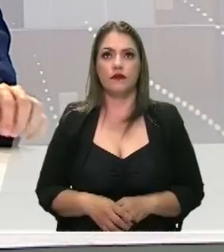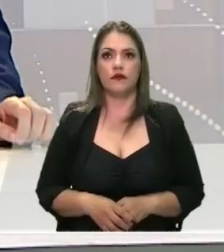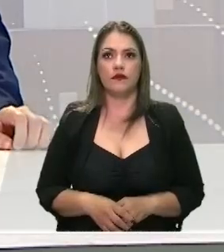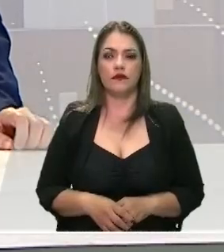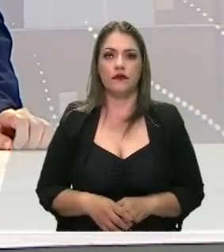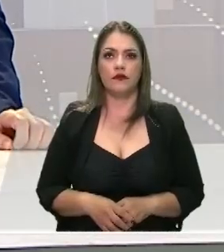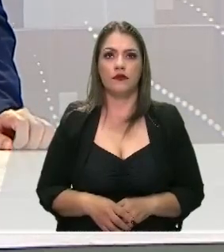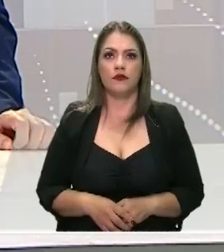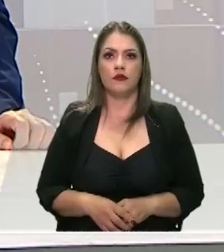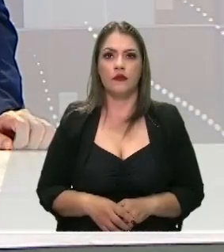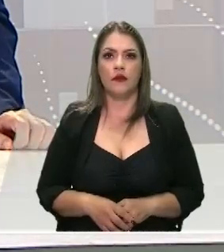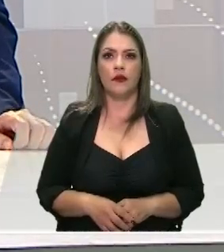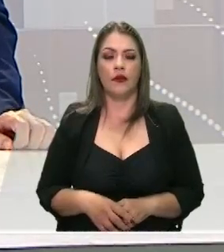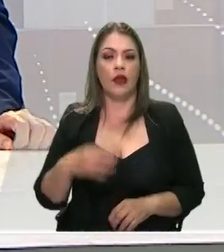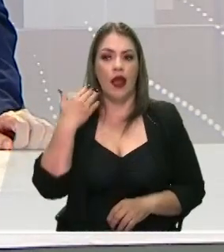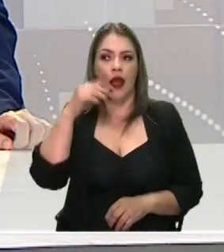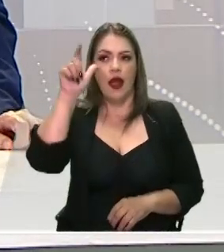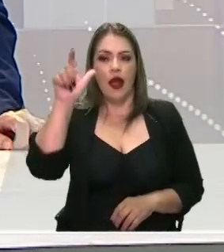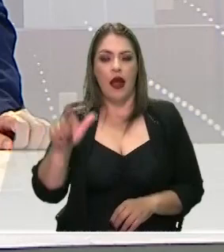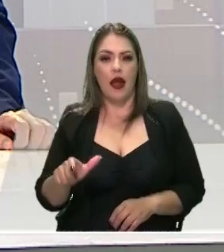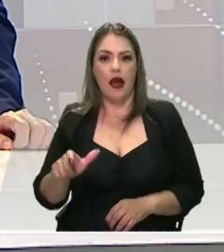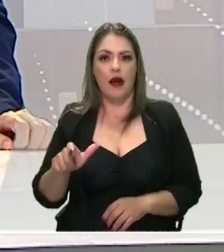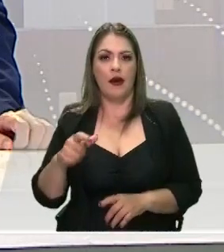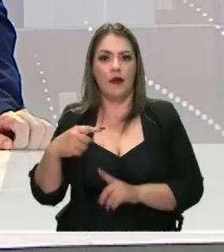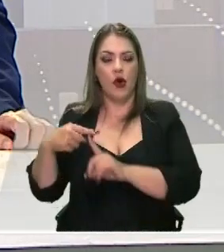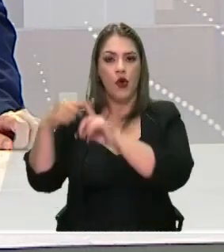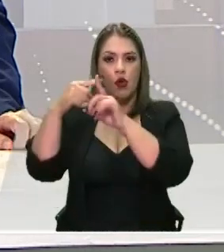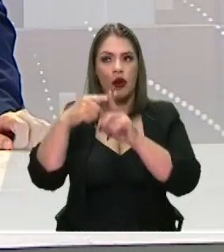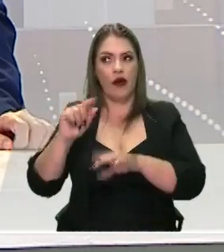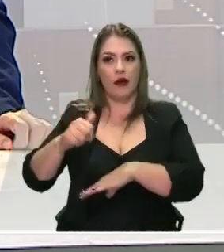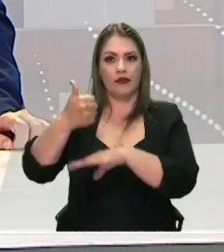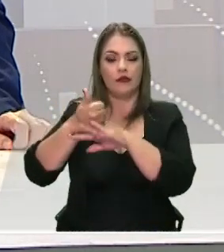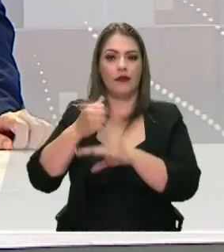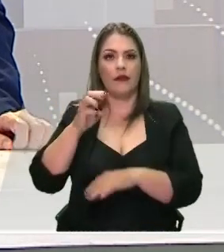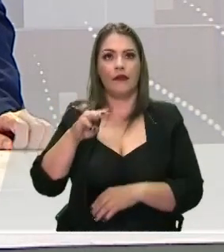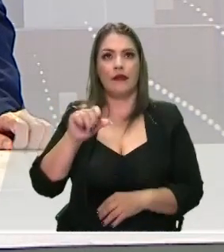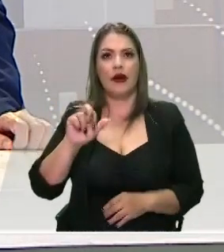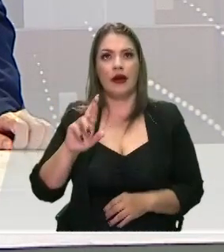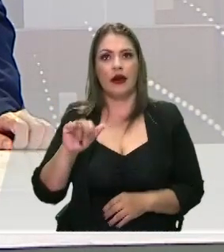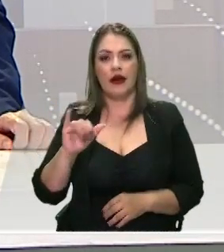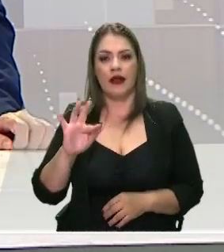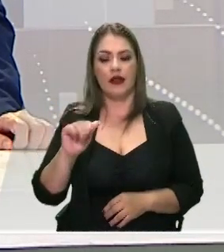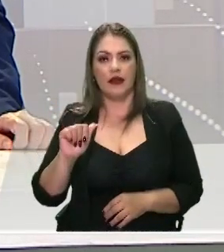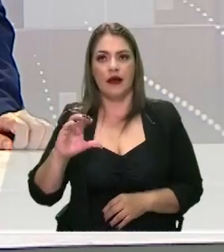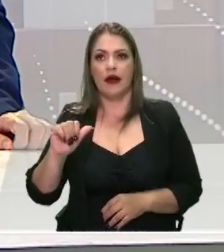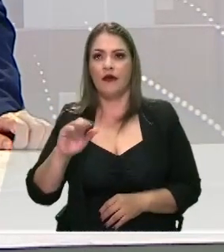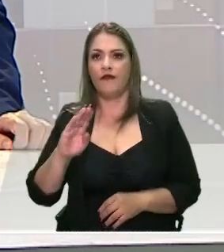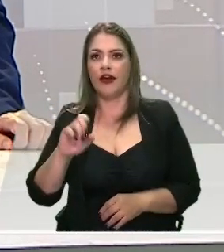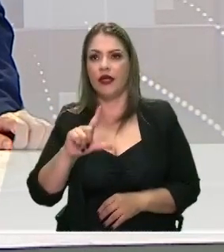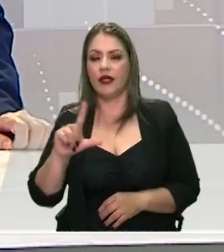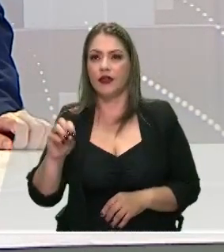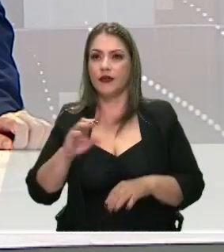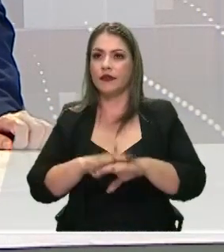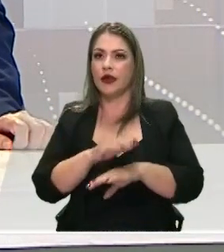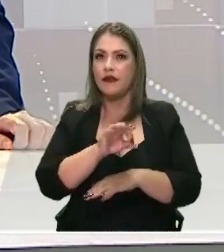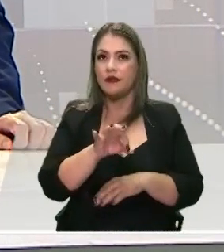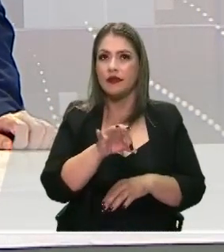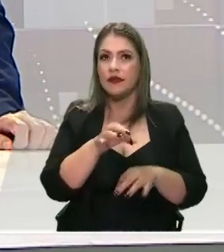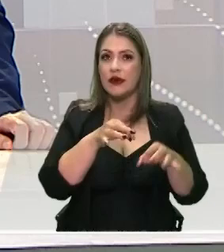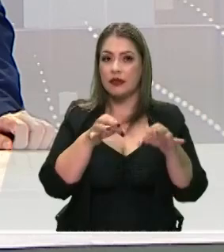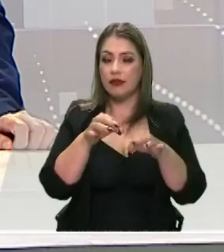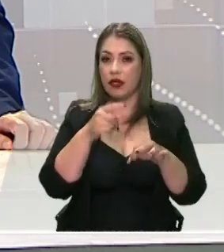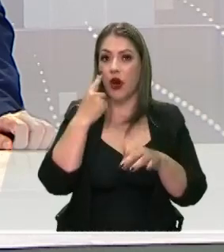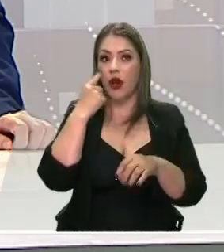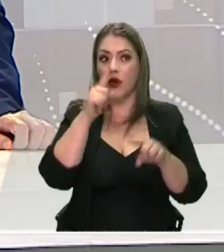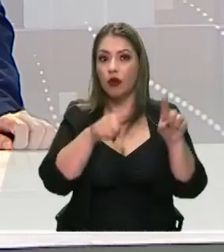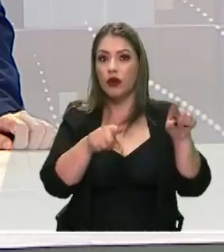La Procuradora General de la Nación, Margarita Cabello, llamó la atención de los mandatarios regionales y locales por realizar algunas conductas prohibidas que